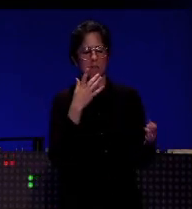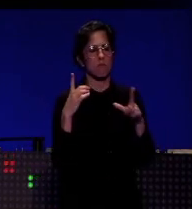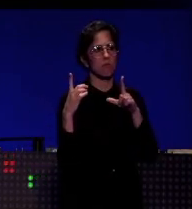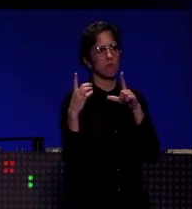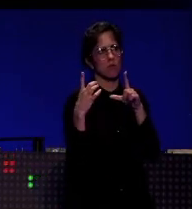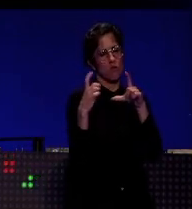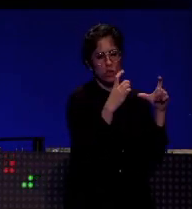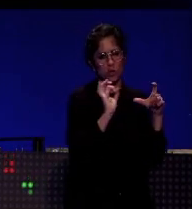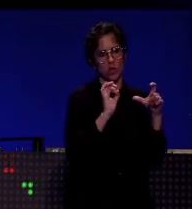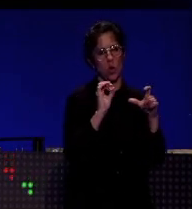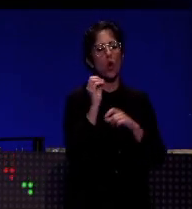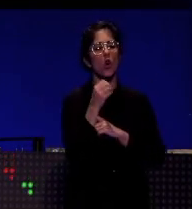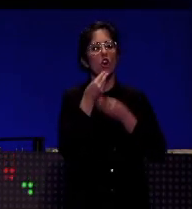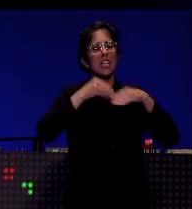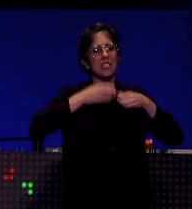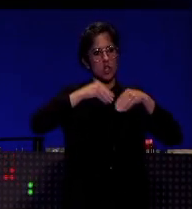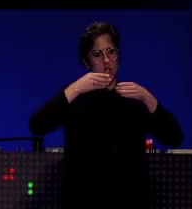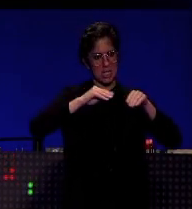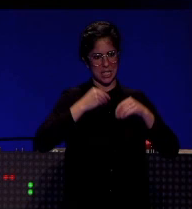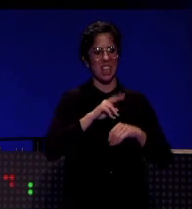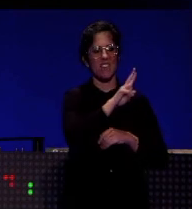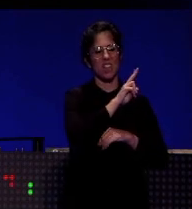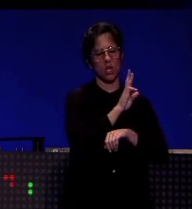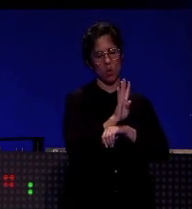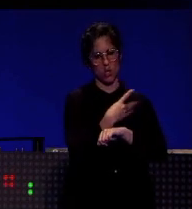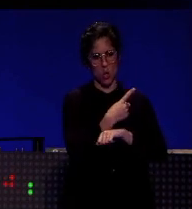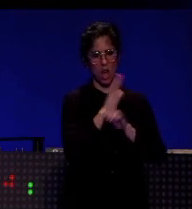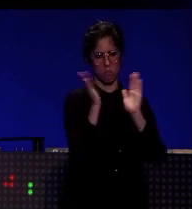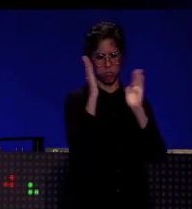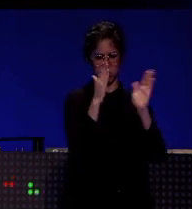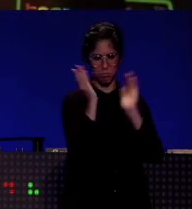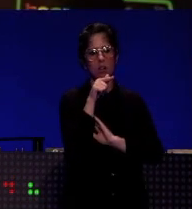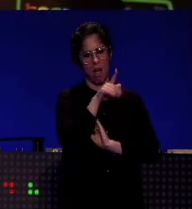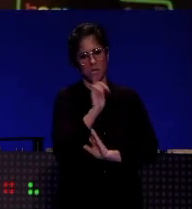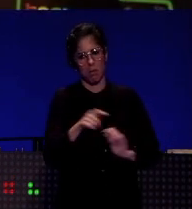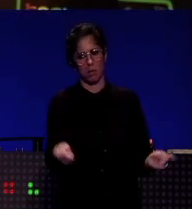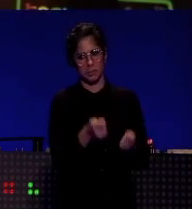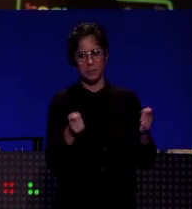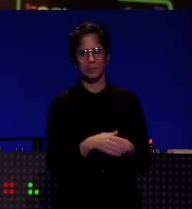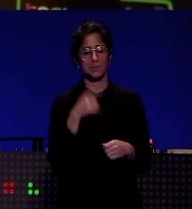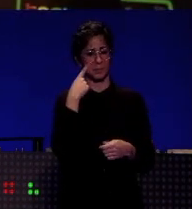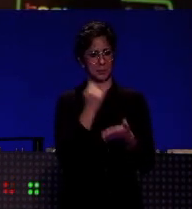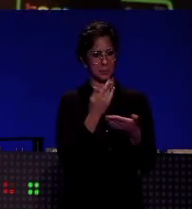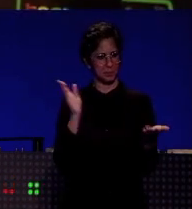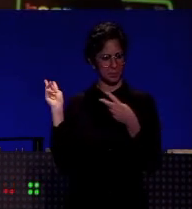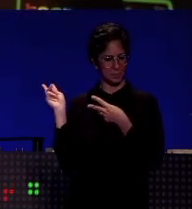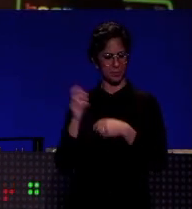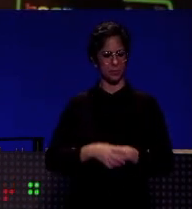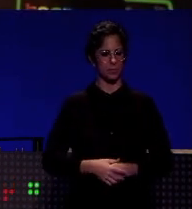os voy a enseñar una pequeña muestra que debe salir aquí de mi instagram